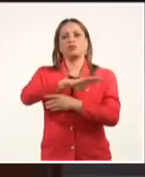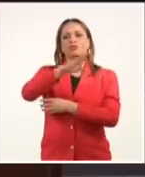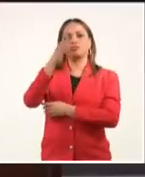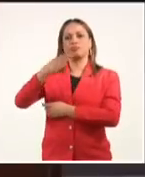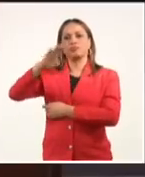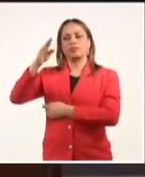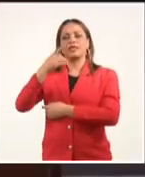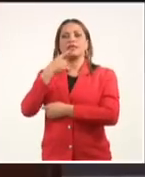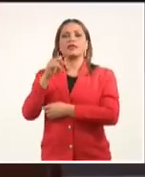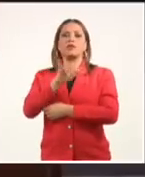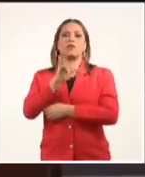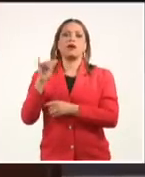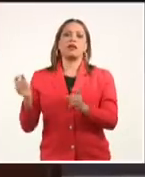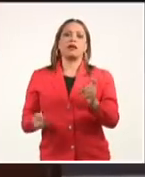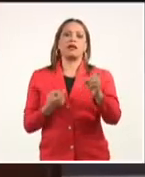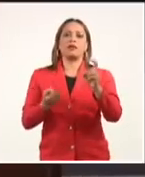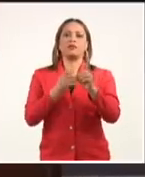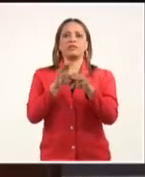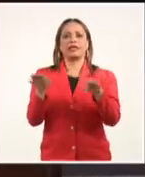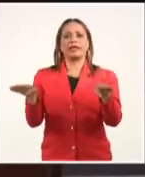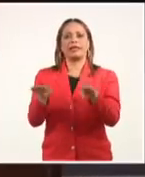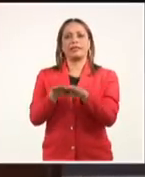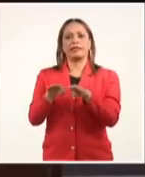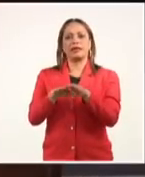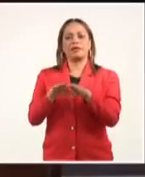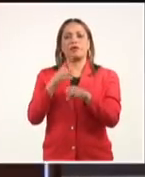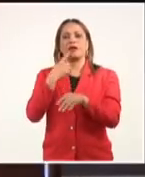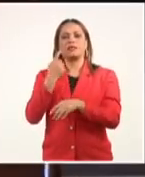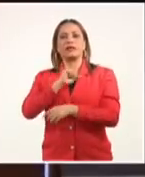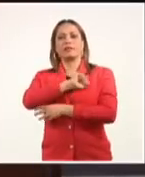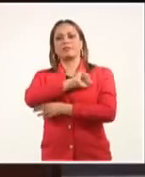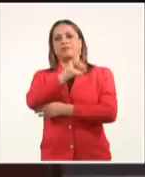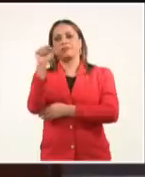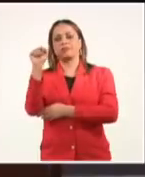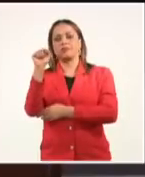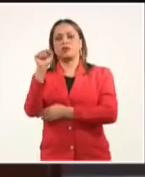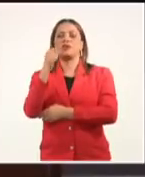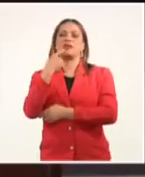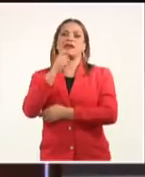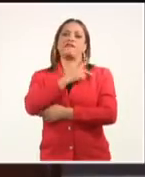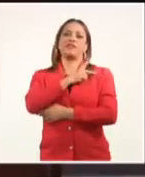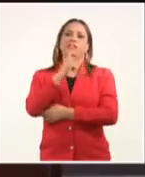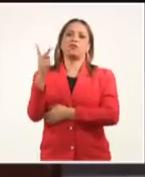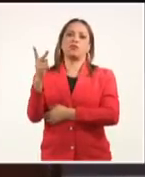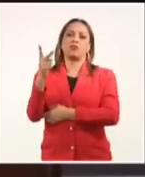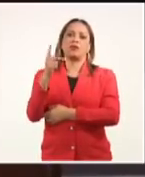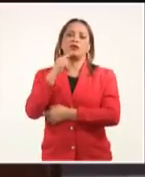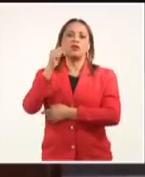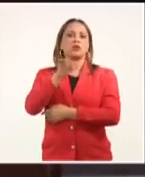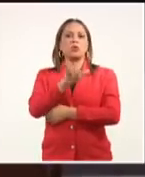llano, hasta alcanzar el verdadero triunfo, un día como hoy.